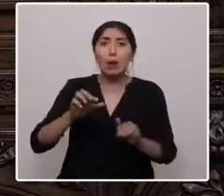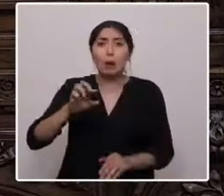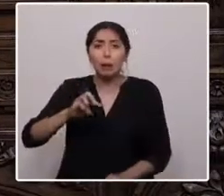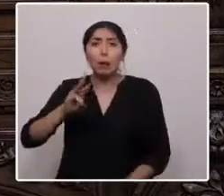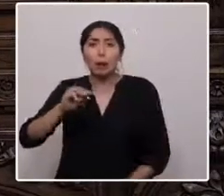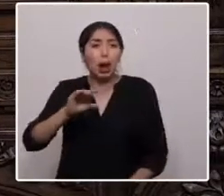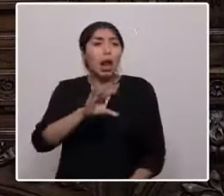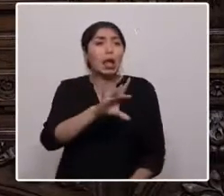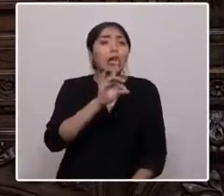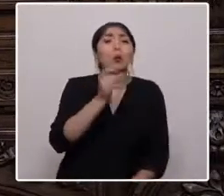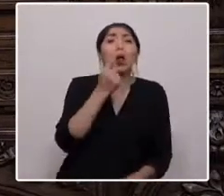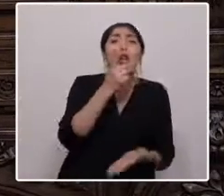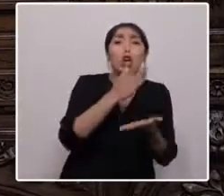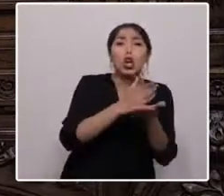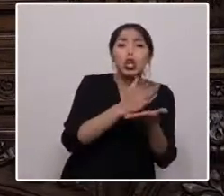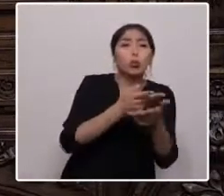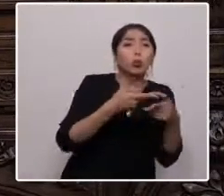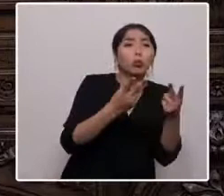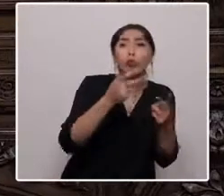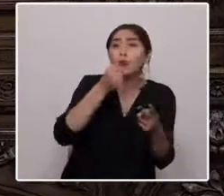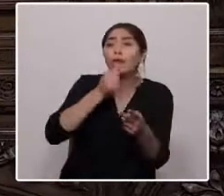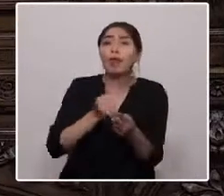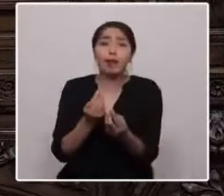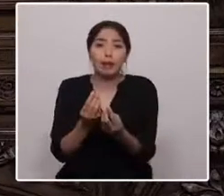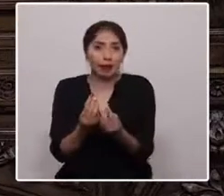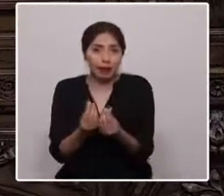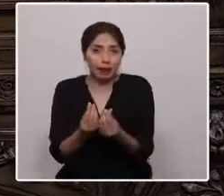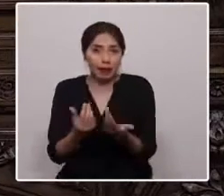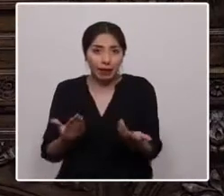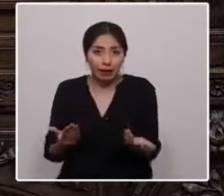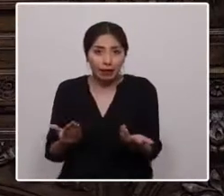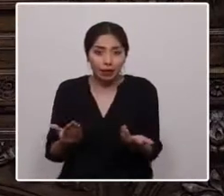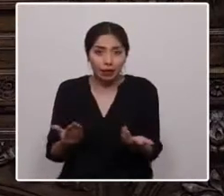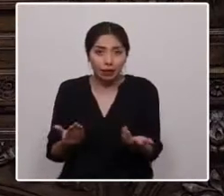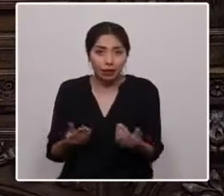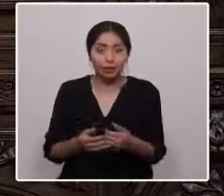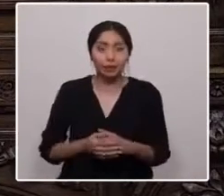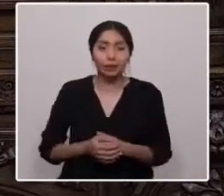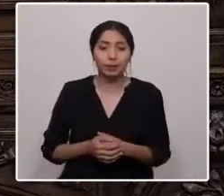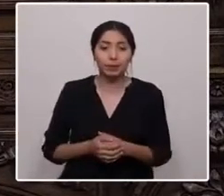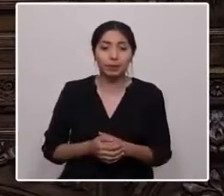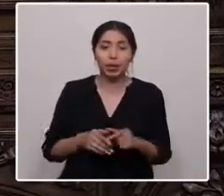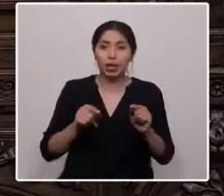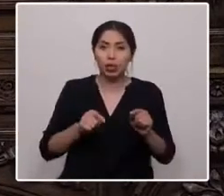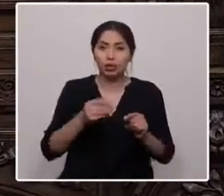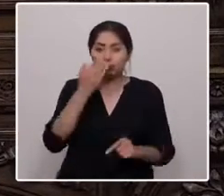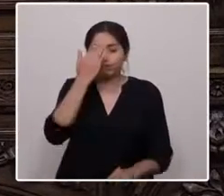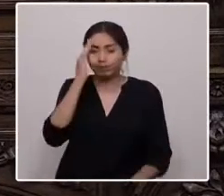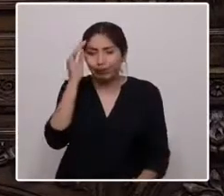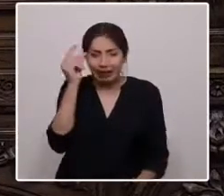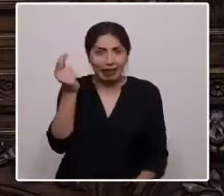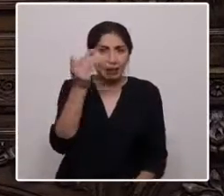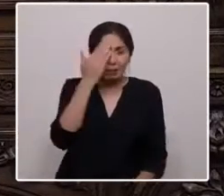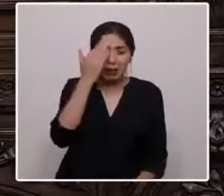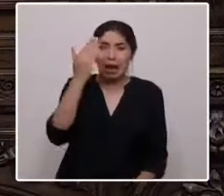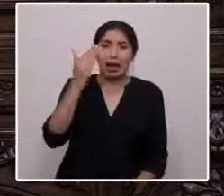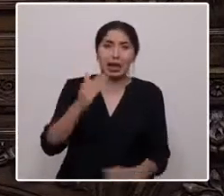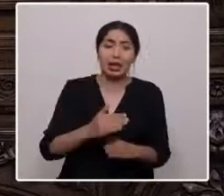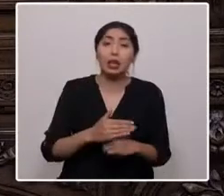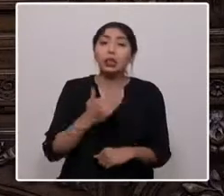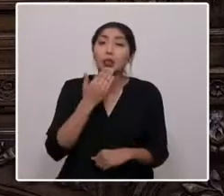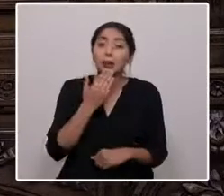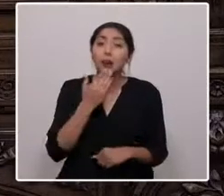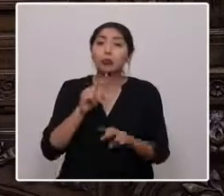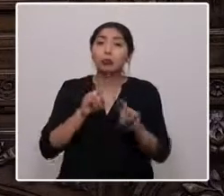pública de calidad resta poder a las personas y da más poder a los políticos es una mala idea lo mismo ocurre con proponer un sistema de pensiones